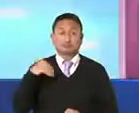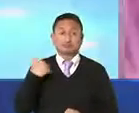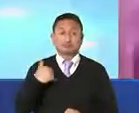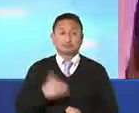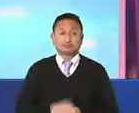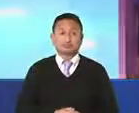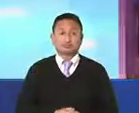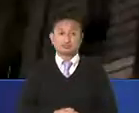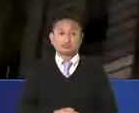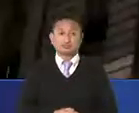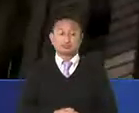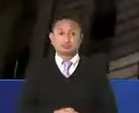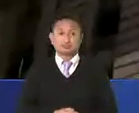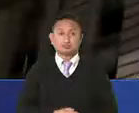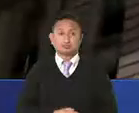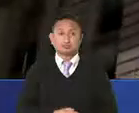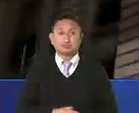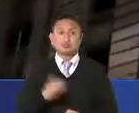y bolivia